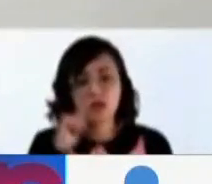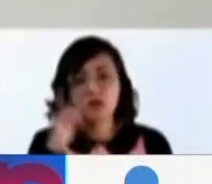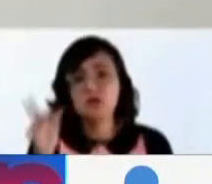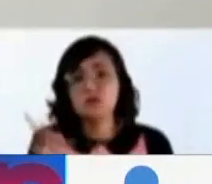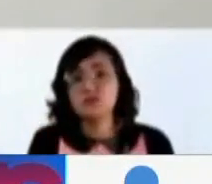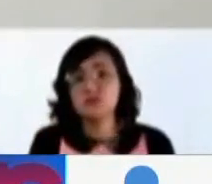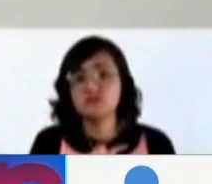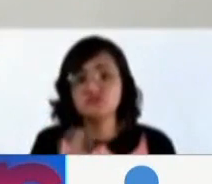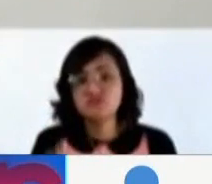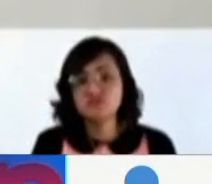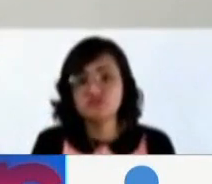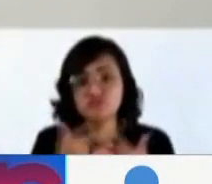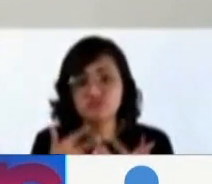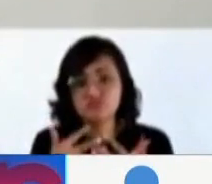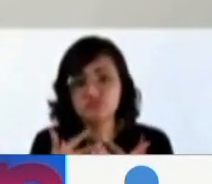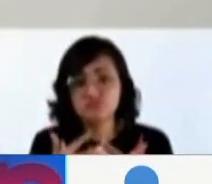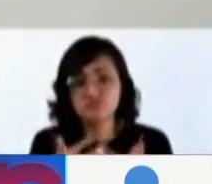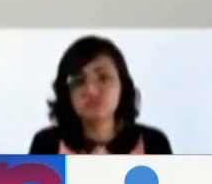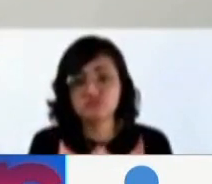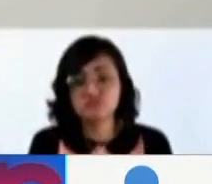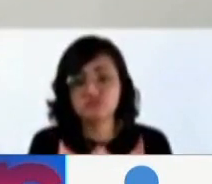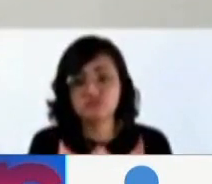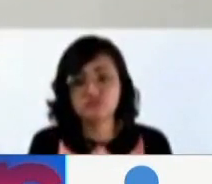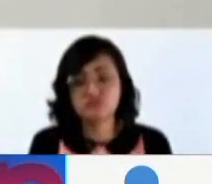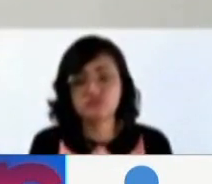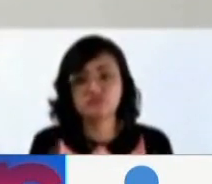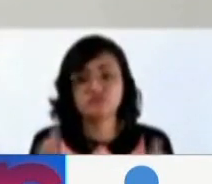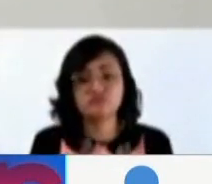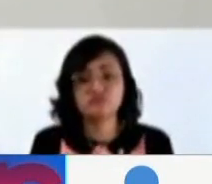Solo en una videoconferencia